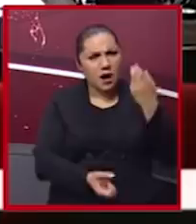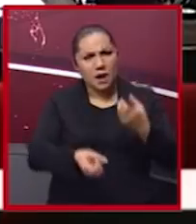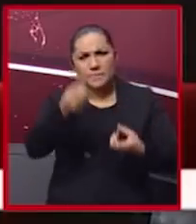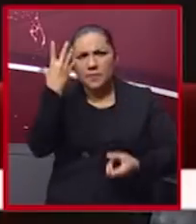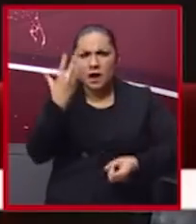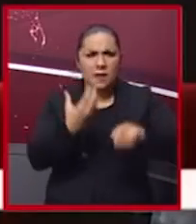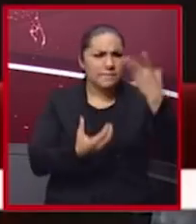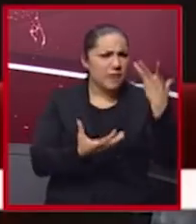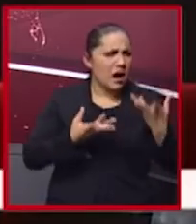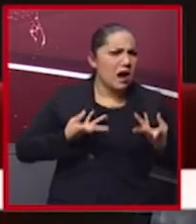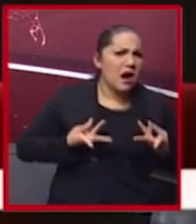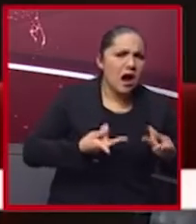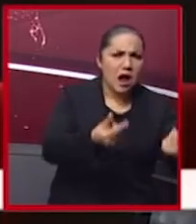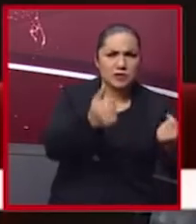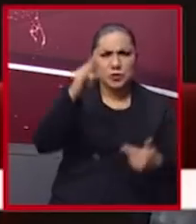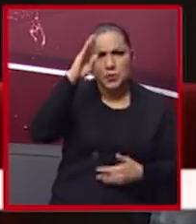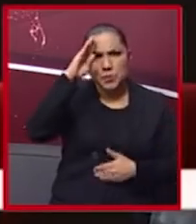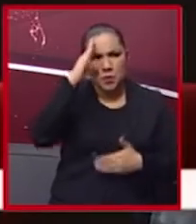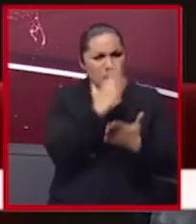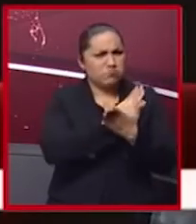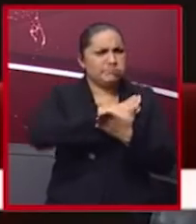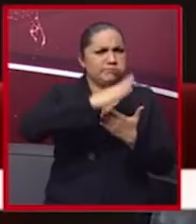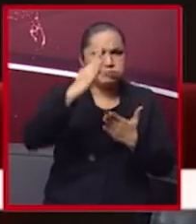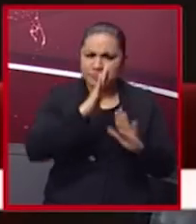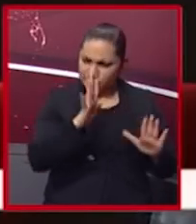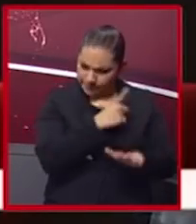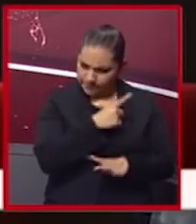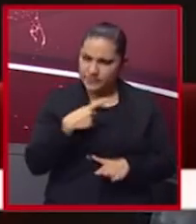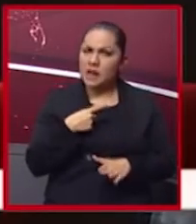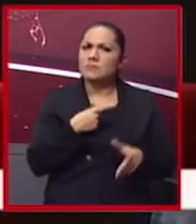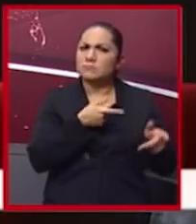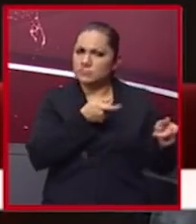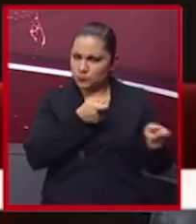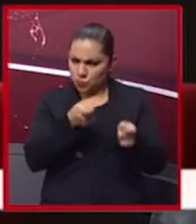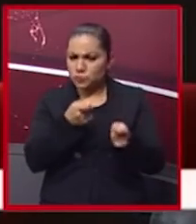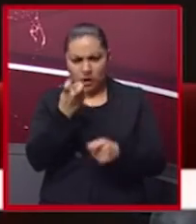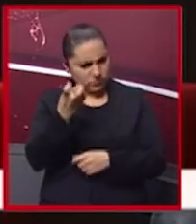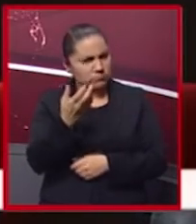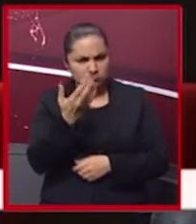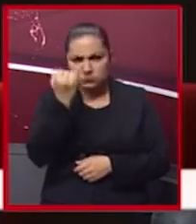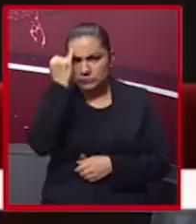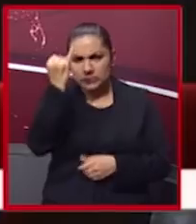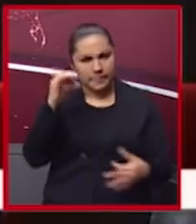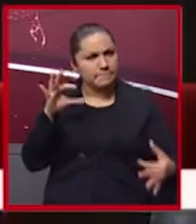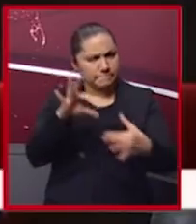¿Por qué no rescataron a las universidades cuando tuvieron la forma de hacerlo?